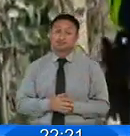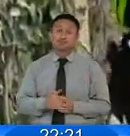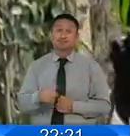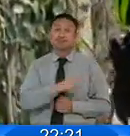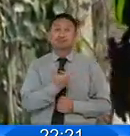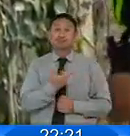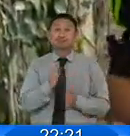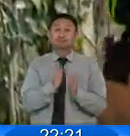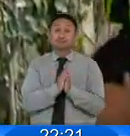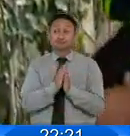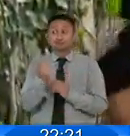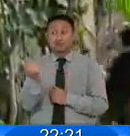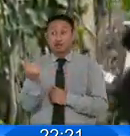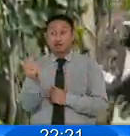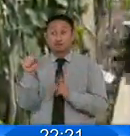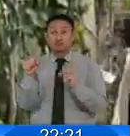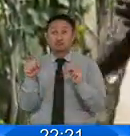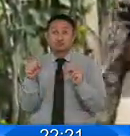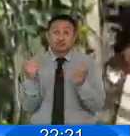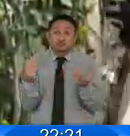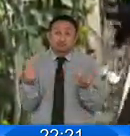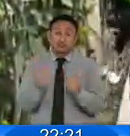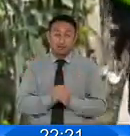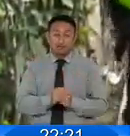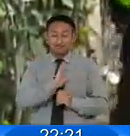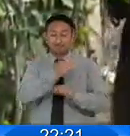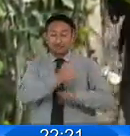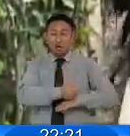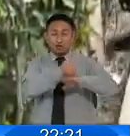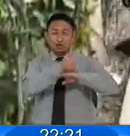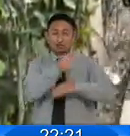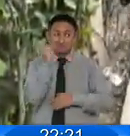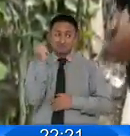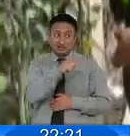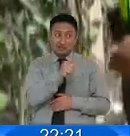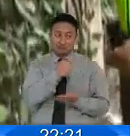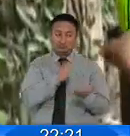dinero a cambio de no sancionar al conductor, serán las autoridades las que